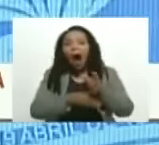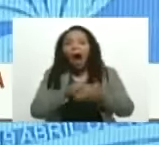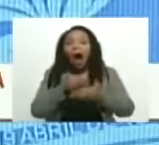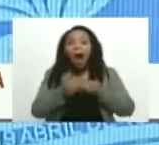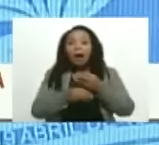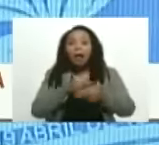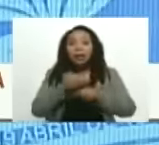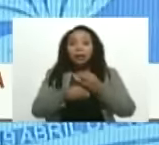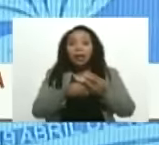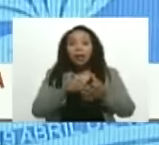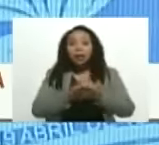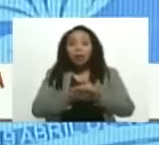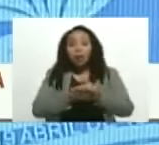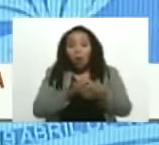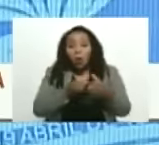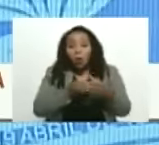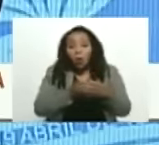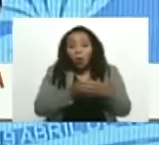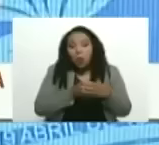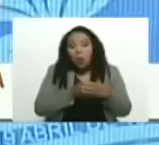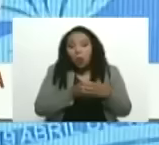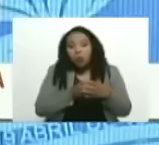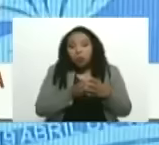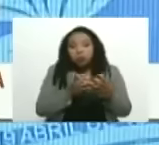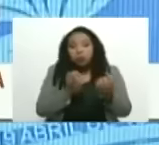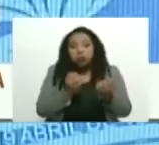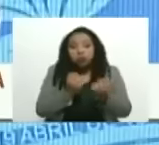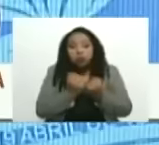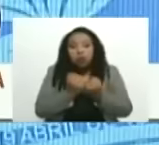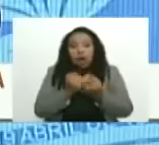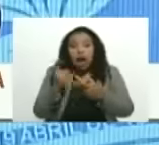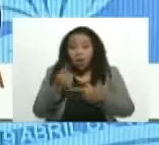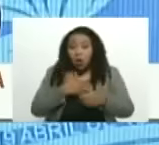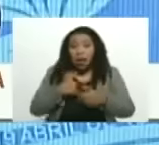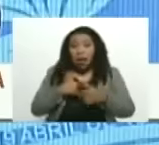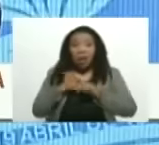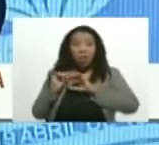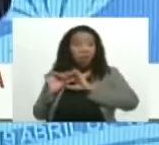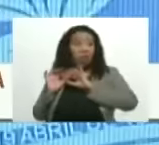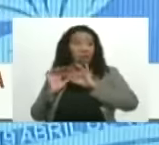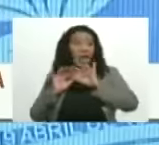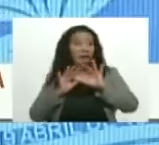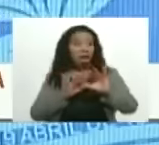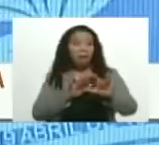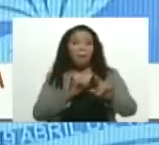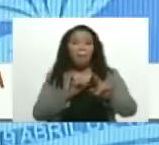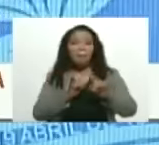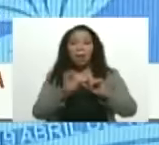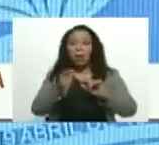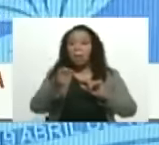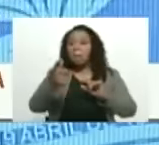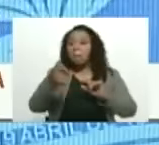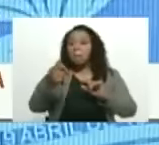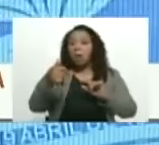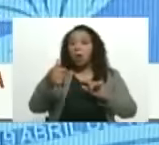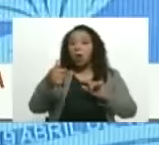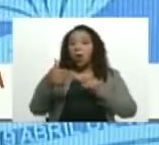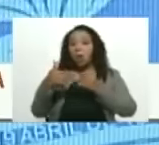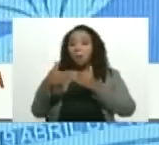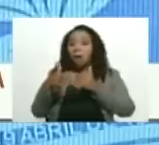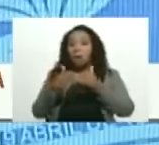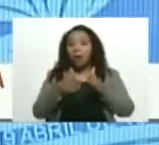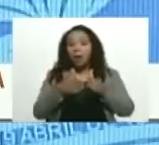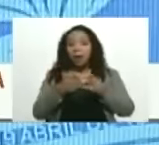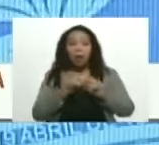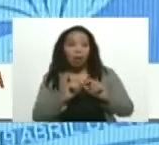tener un tumulto, era lo que ellos esperaban, un tumulto de personas para que entonces tomar la